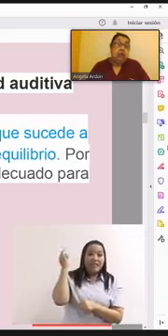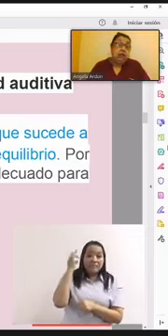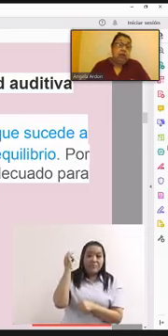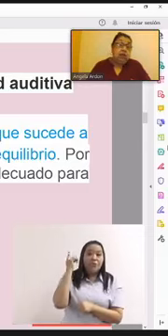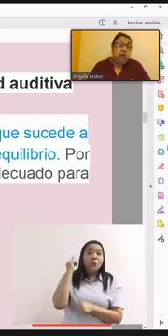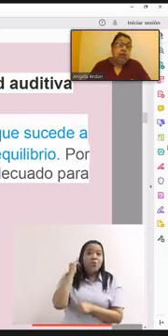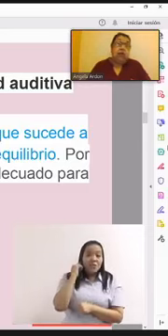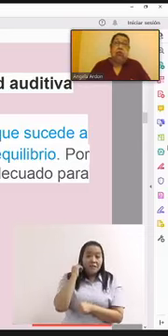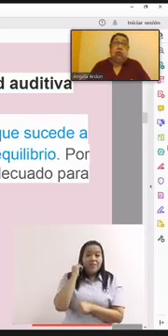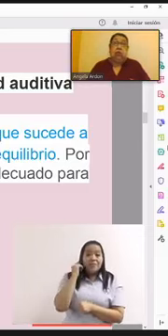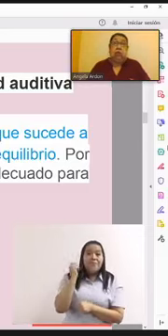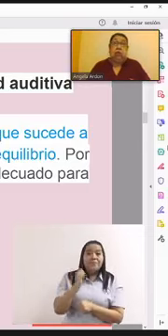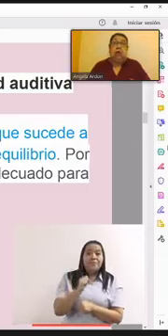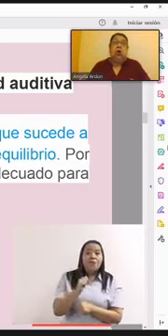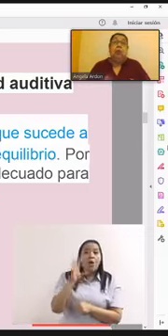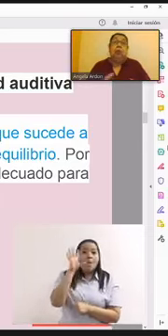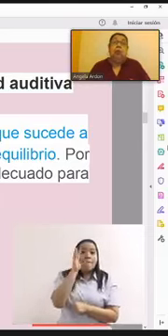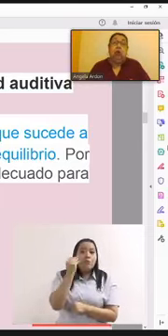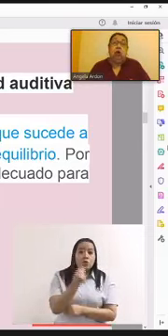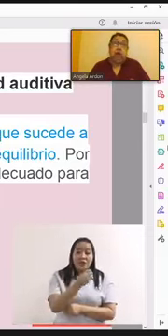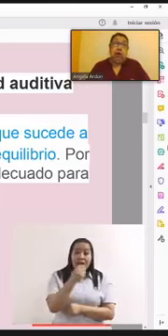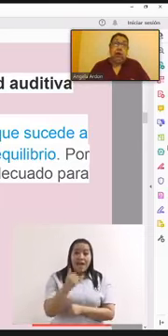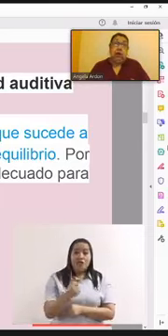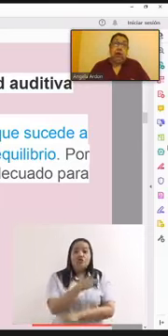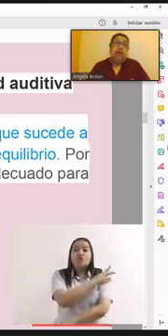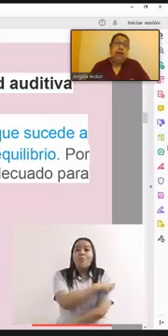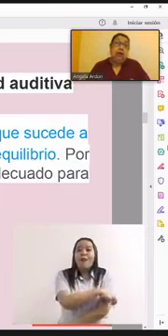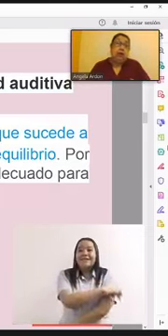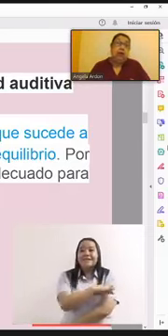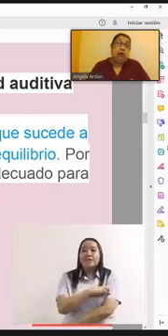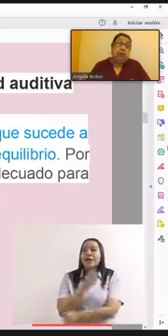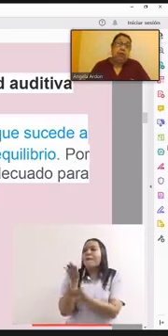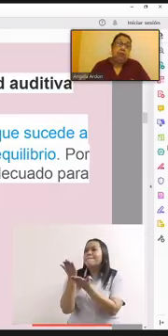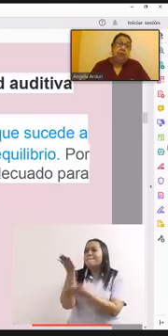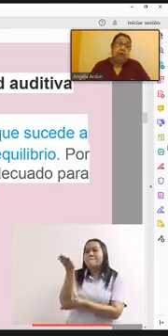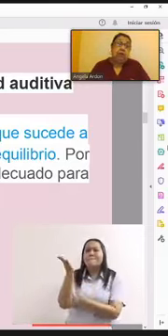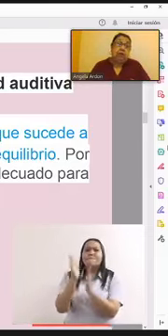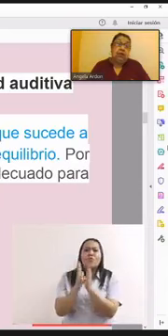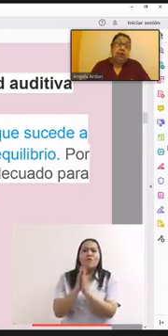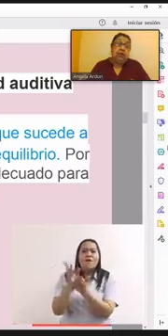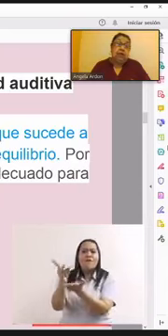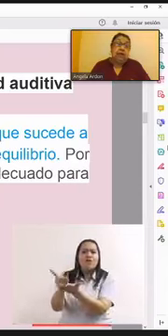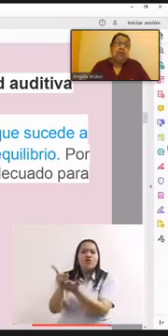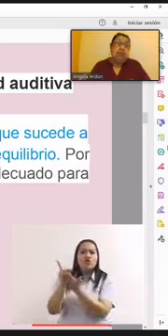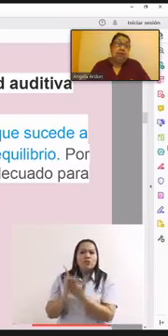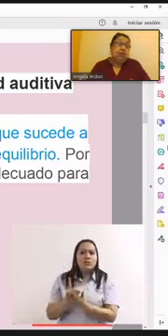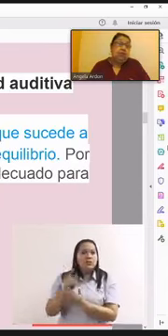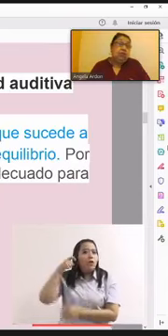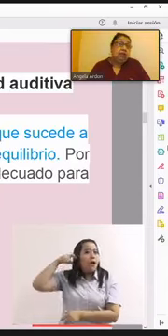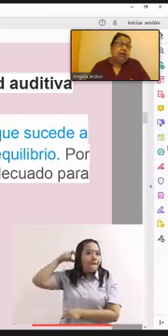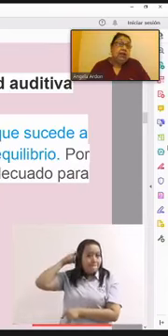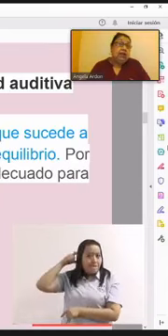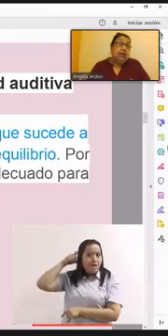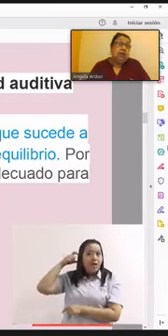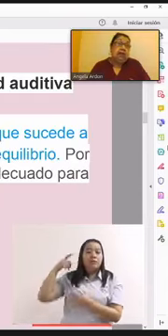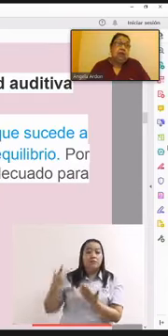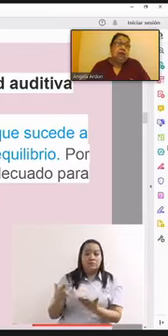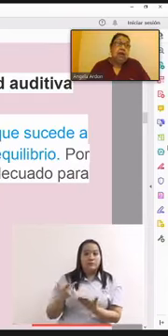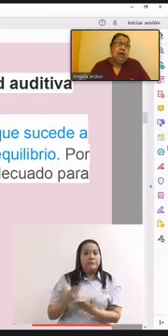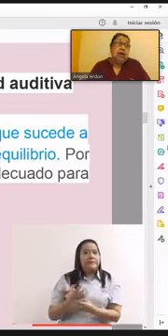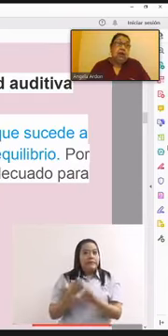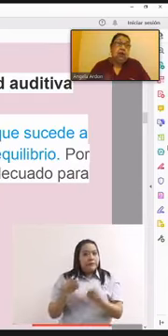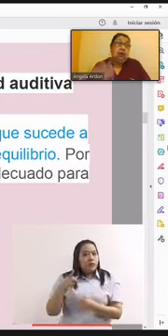de donaciones de aparato auditivo post-COVID, y se la ha demostrado que tienen pérdida auditiva. Es una investigación que están